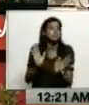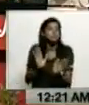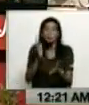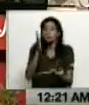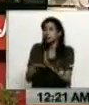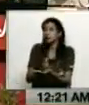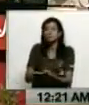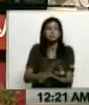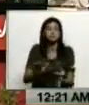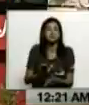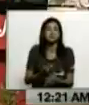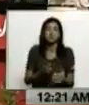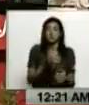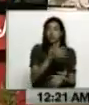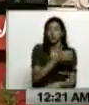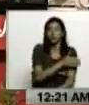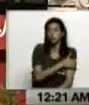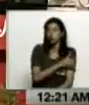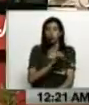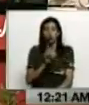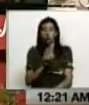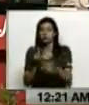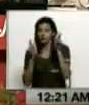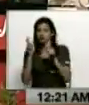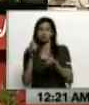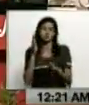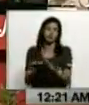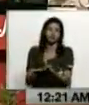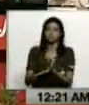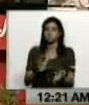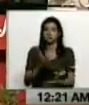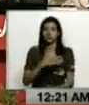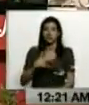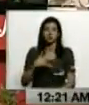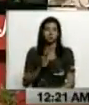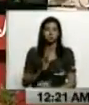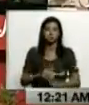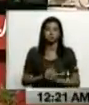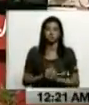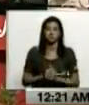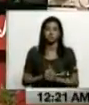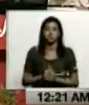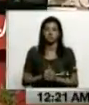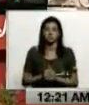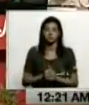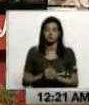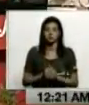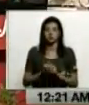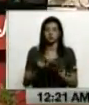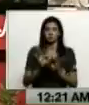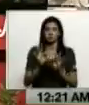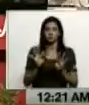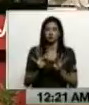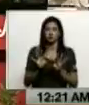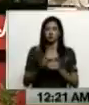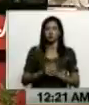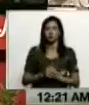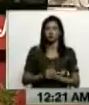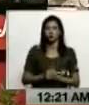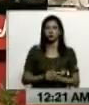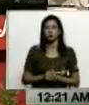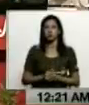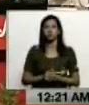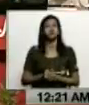vía tercera vía sí Tony bl ton Tony bl